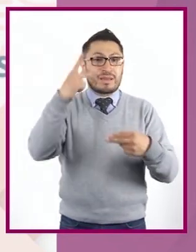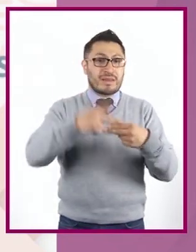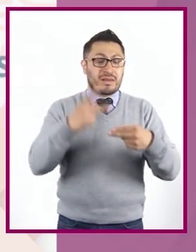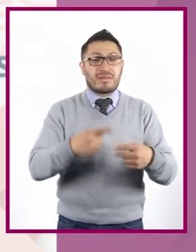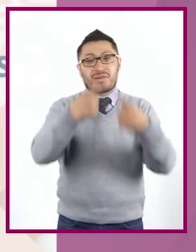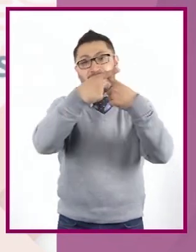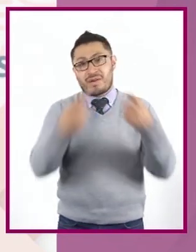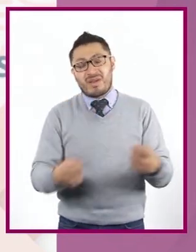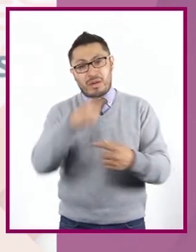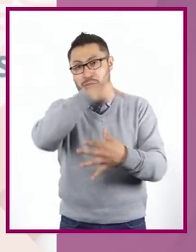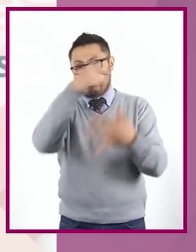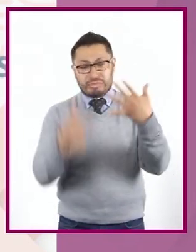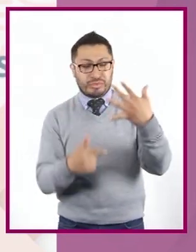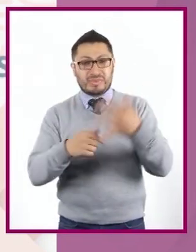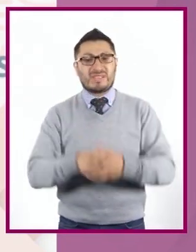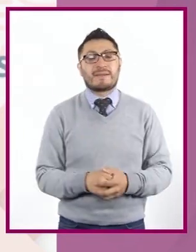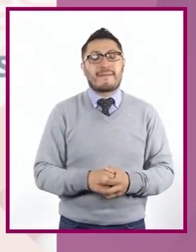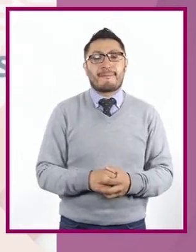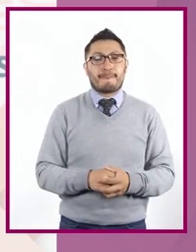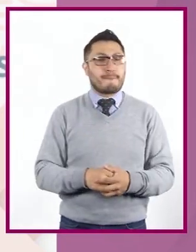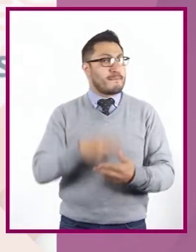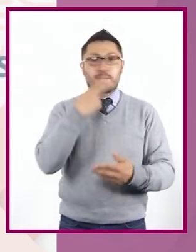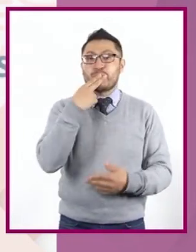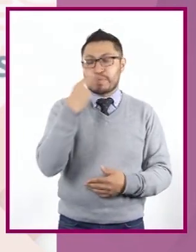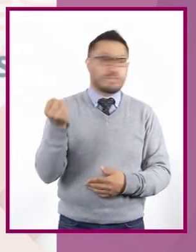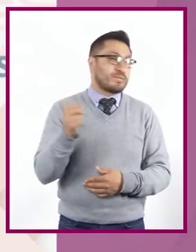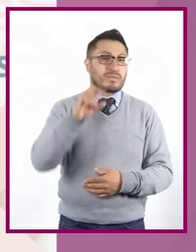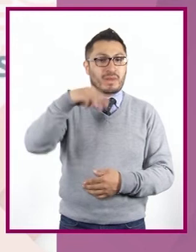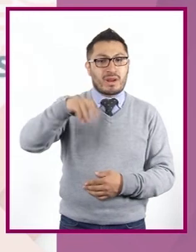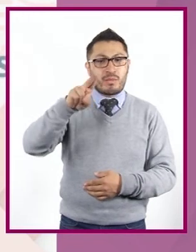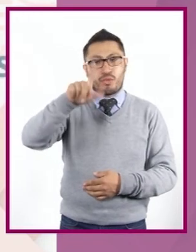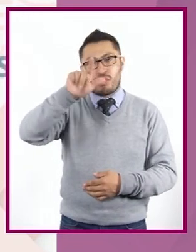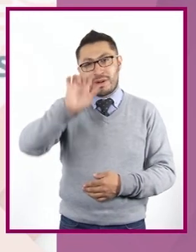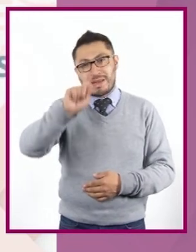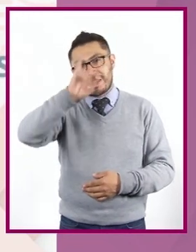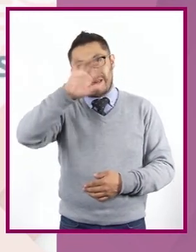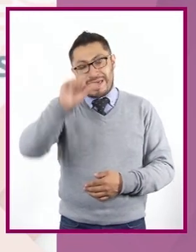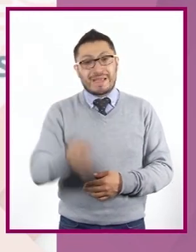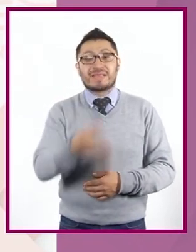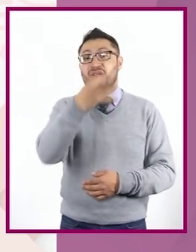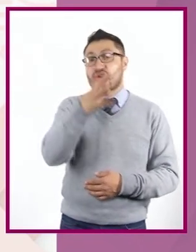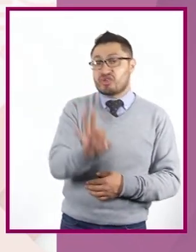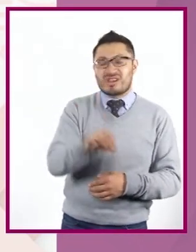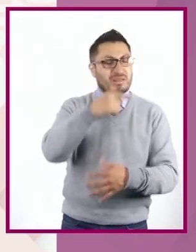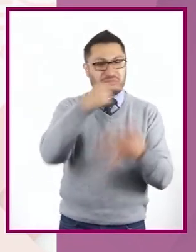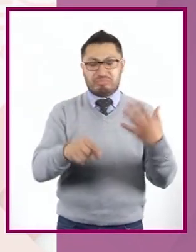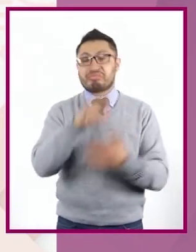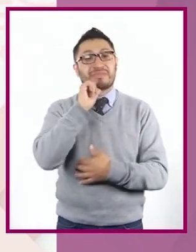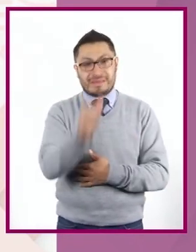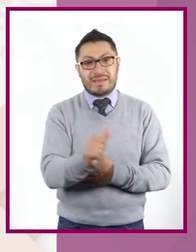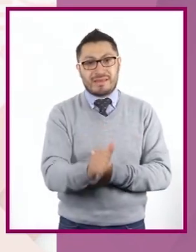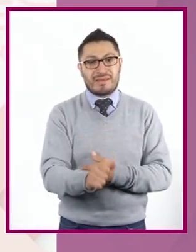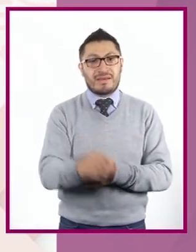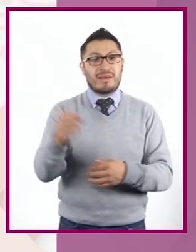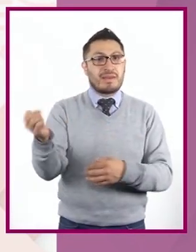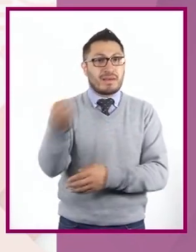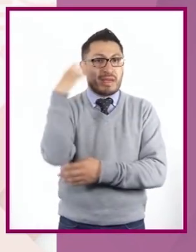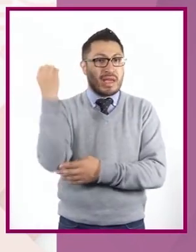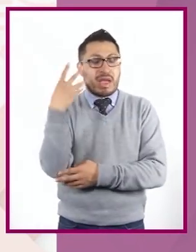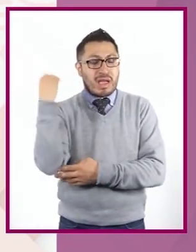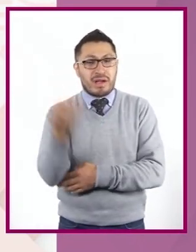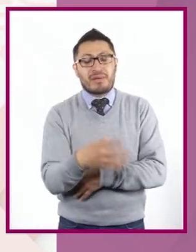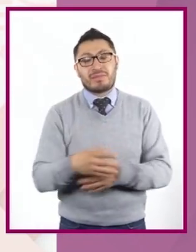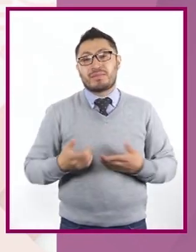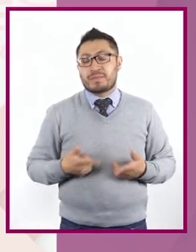superlativos o diminutivos. No se usan las muletillas, vulgarismos o modismos. Discurso fluido y